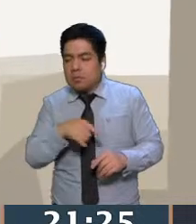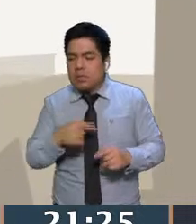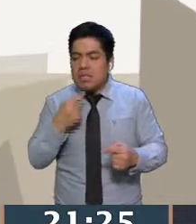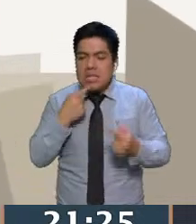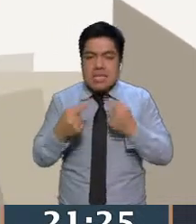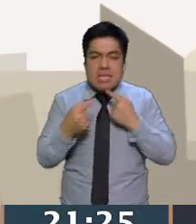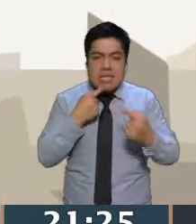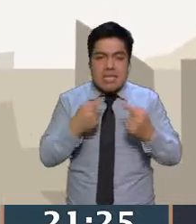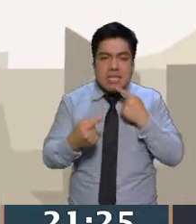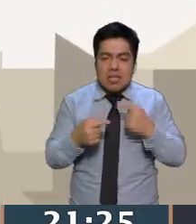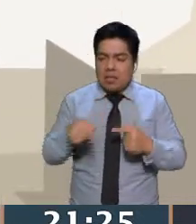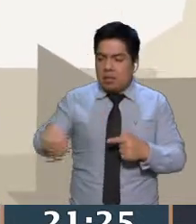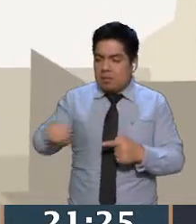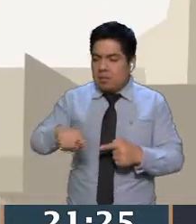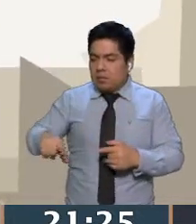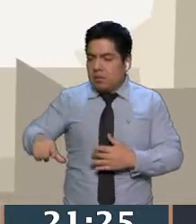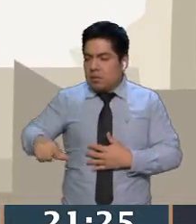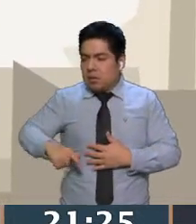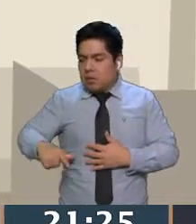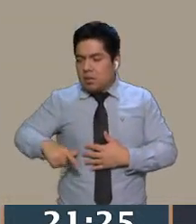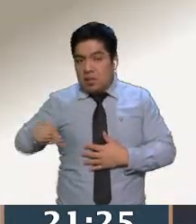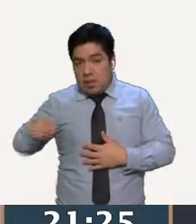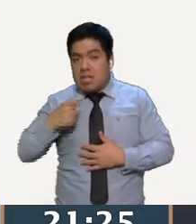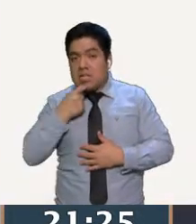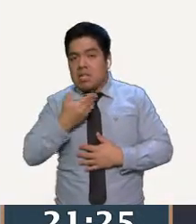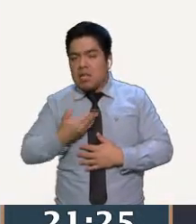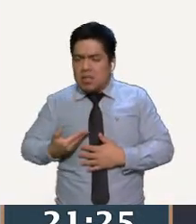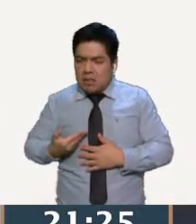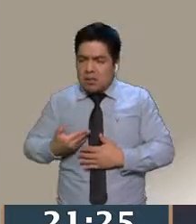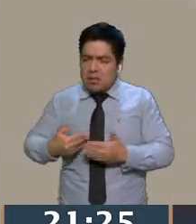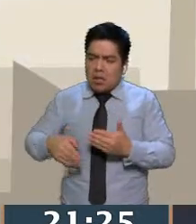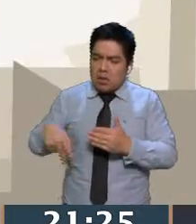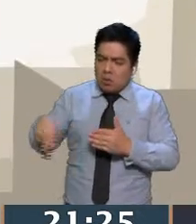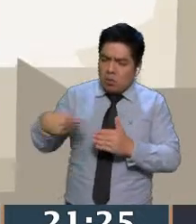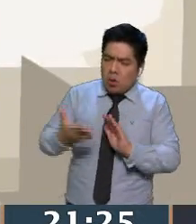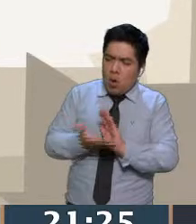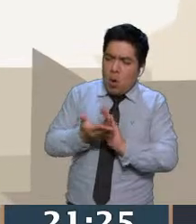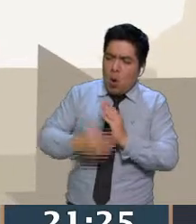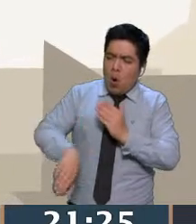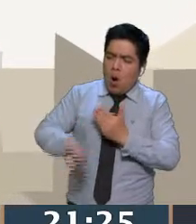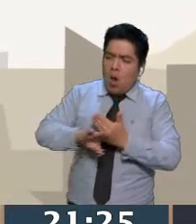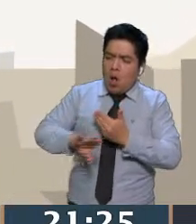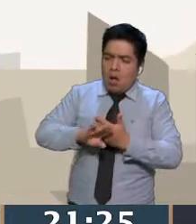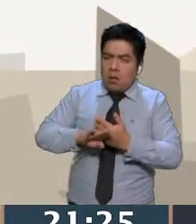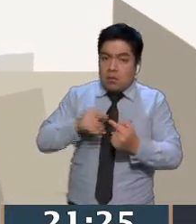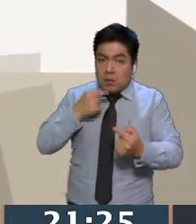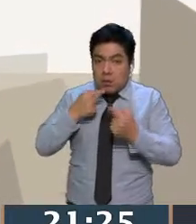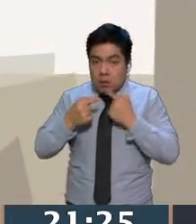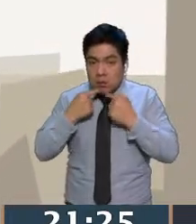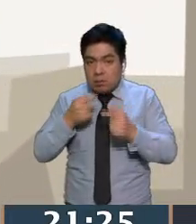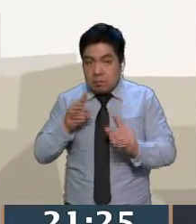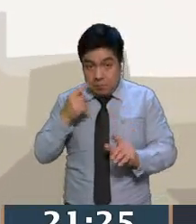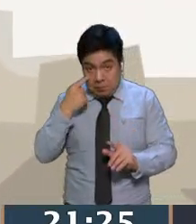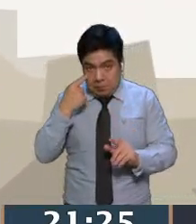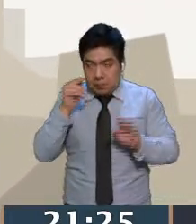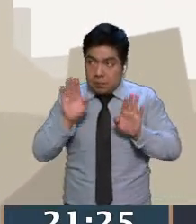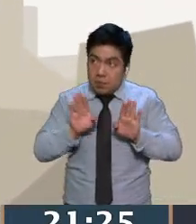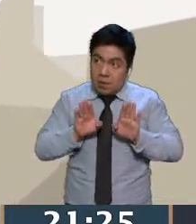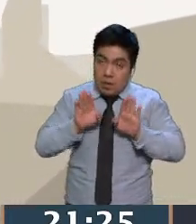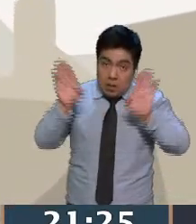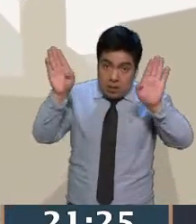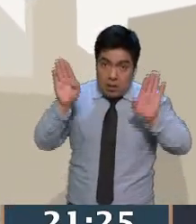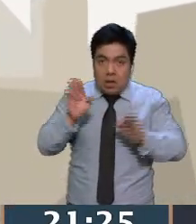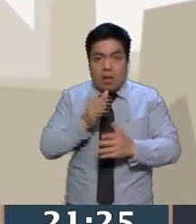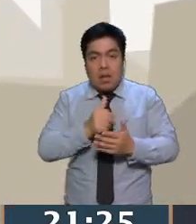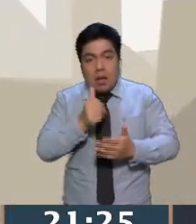las principales obras del presidente López Obrador. Litigaron para que no se cancelara el aeropuerto internacional de